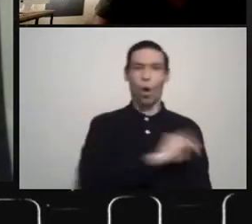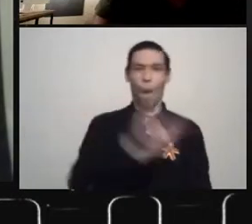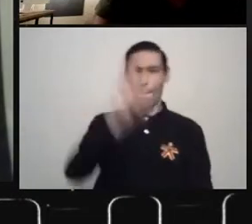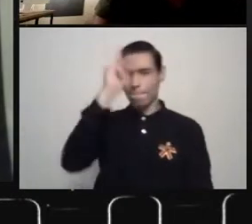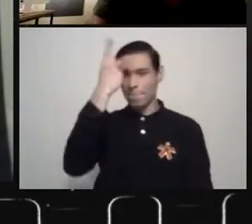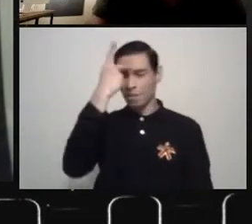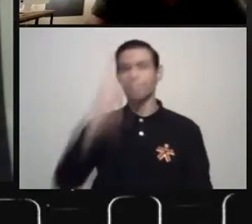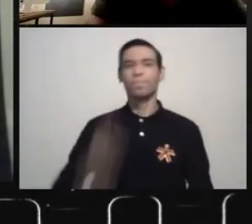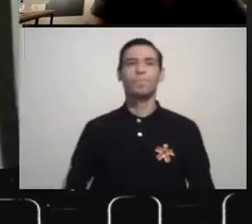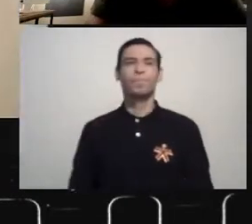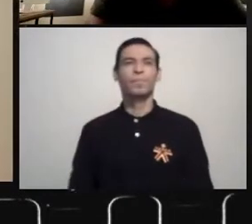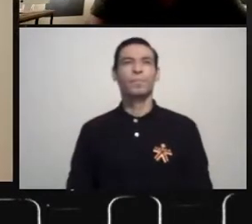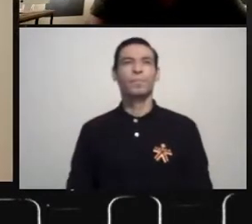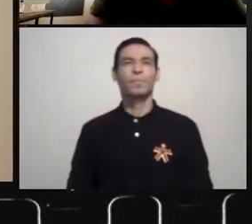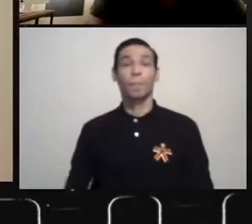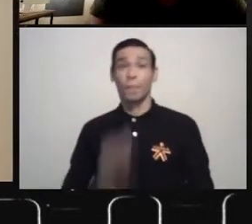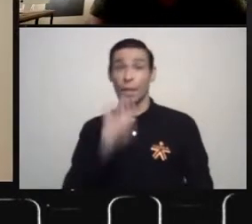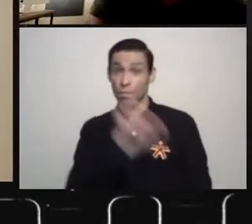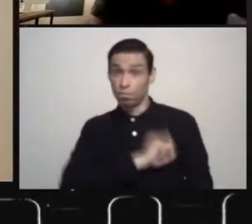actor?